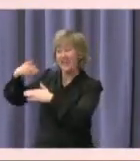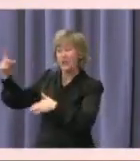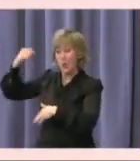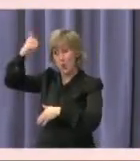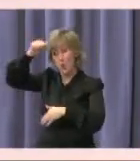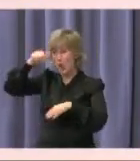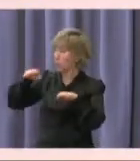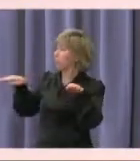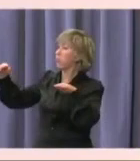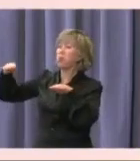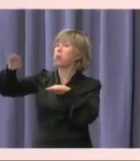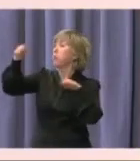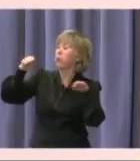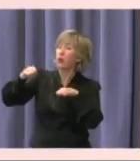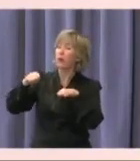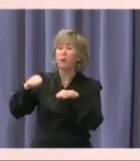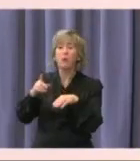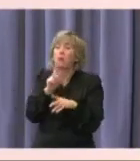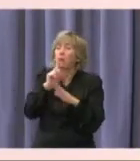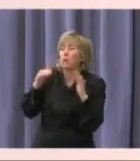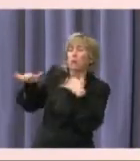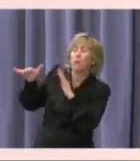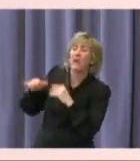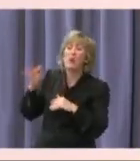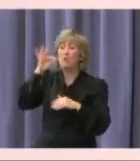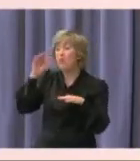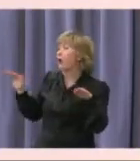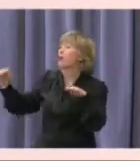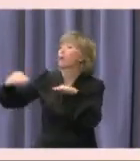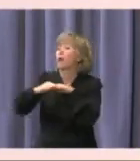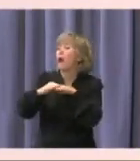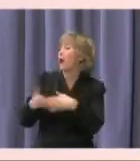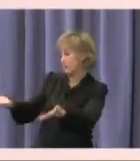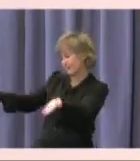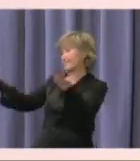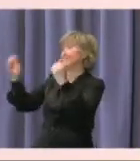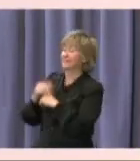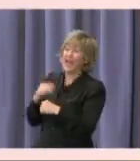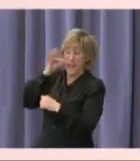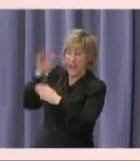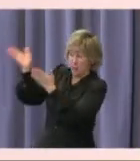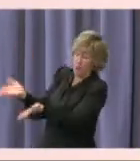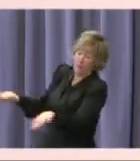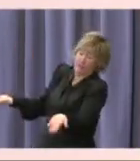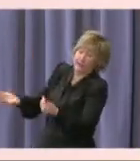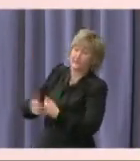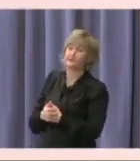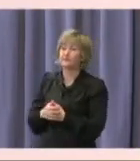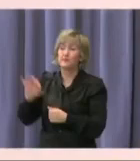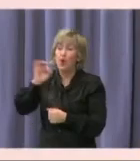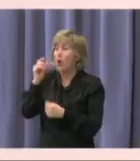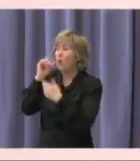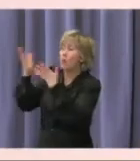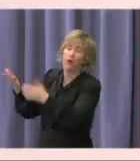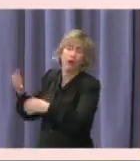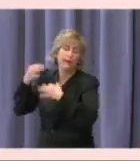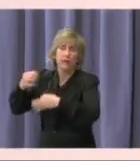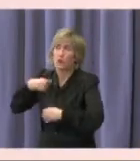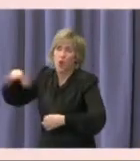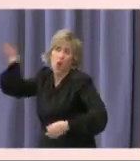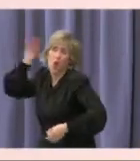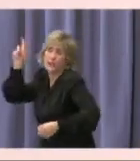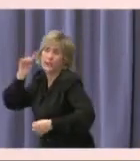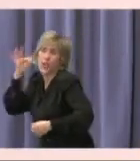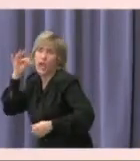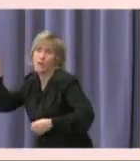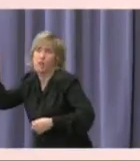por delante y no decimos nada. Se cruza una mujer y dice, claro, tú ves, mujer tenía que ser, ¿no? O a las mujeres no hay quien la entienda, o